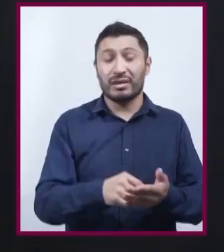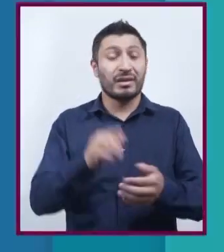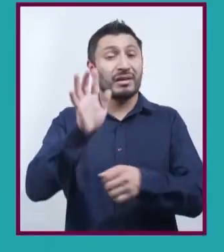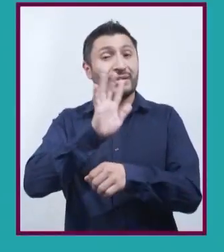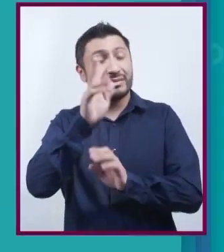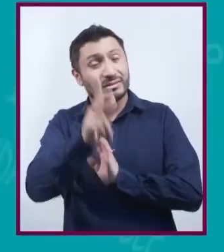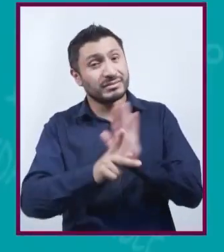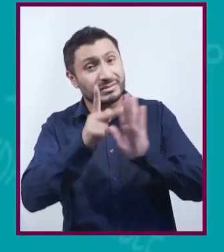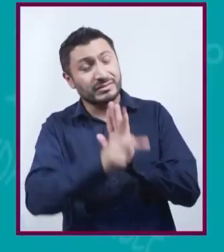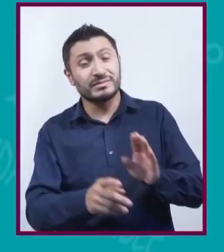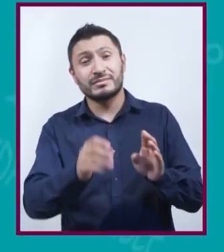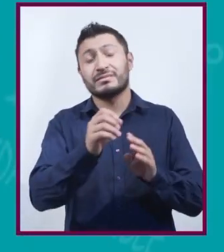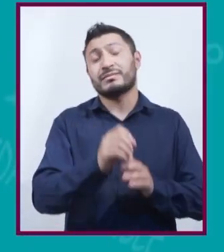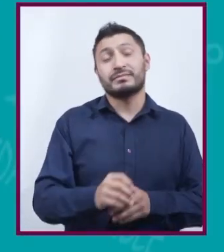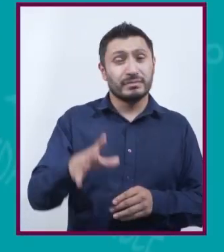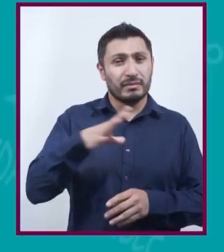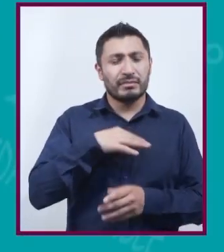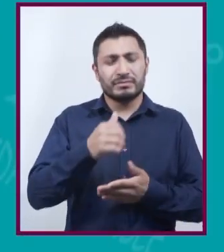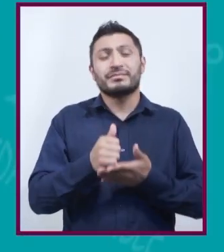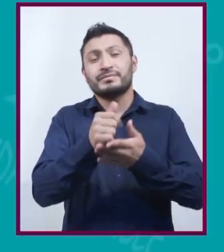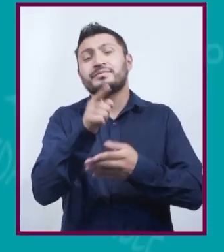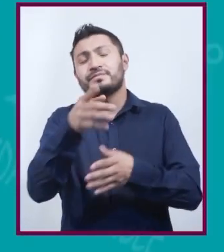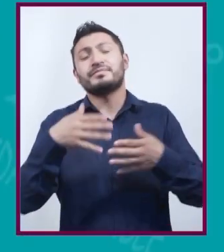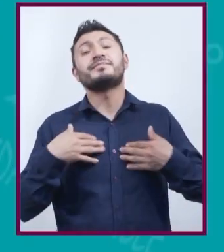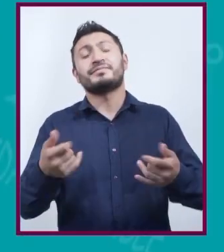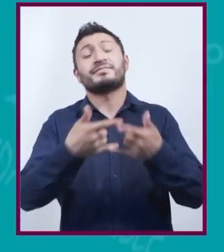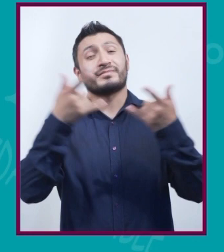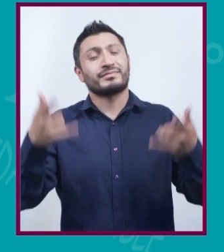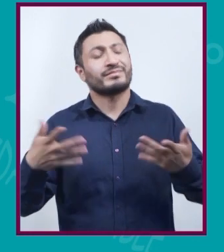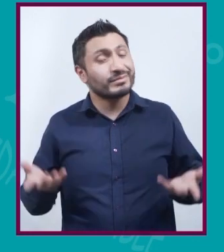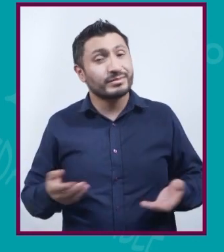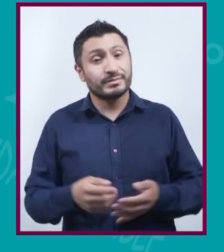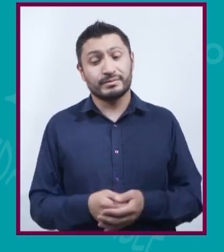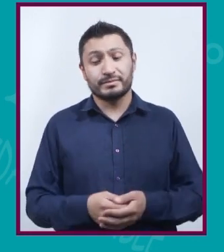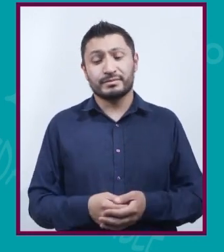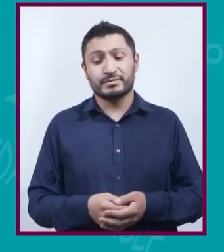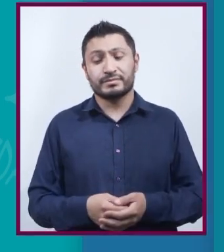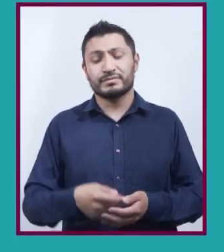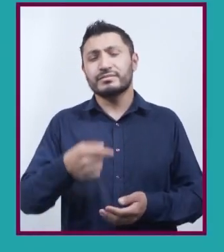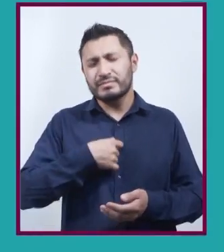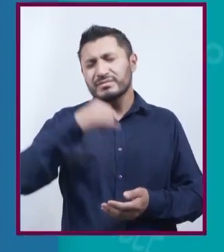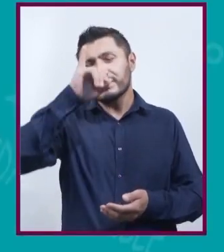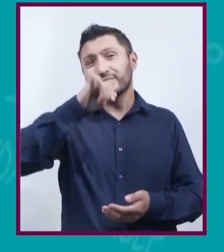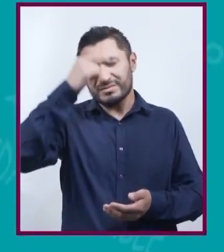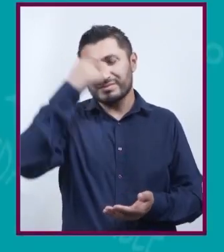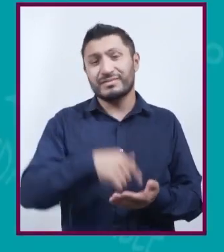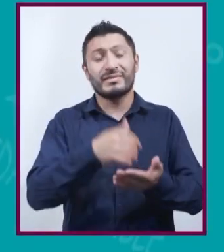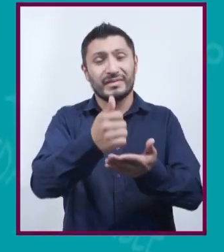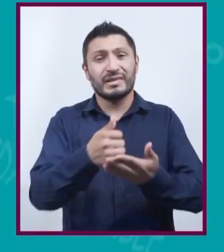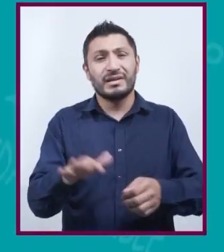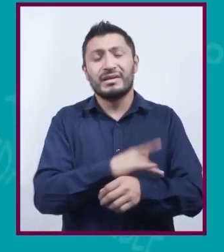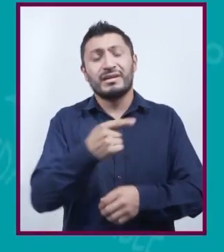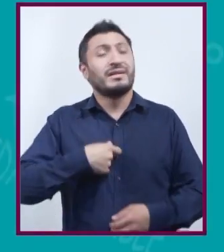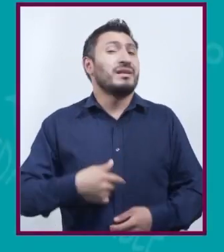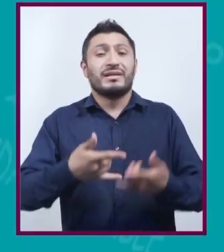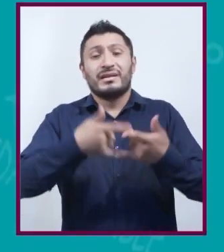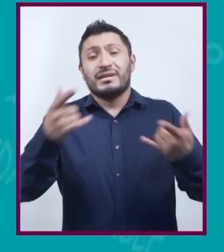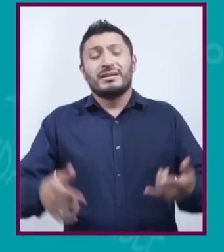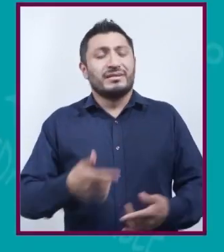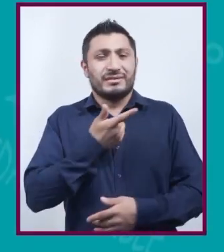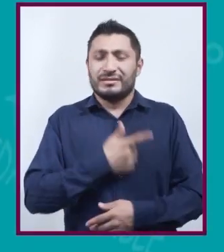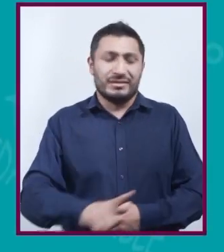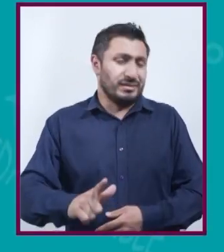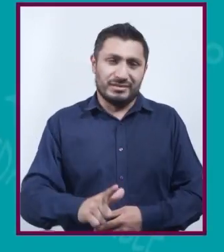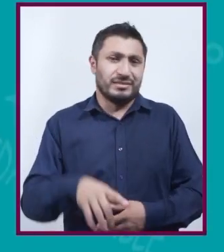escuchamos. ¿Crees que las películas y las series pueden ayudarte a entender la historia? A mí en lo personal me ayudan porque en